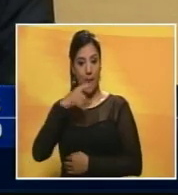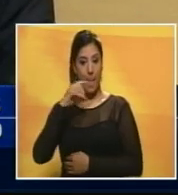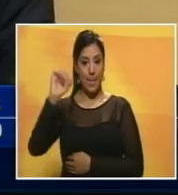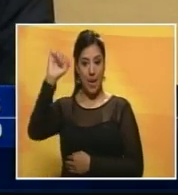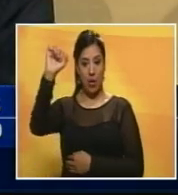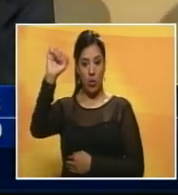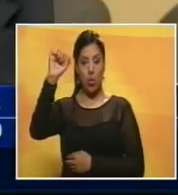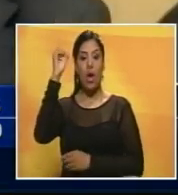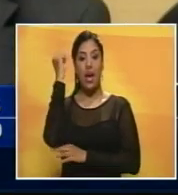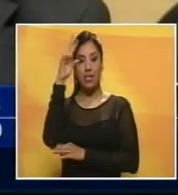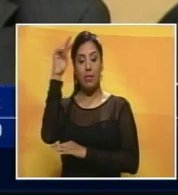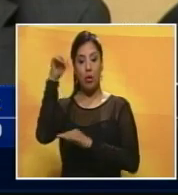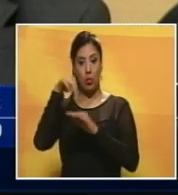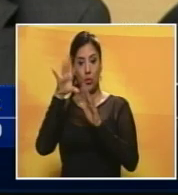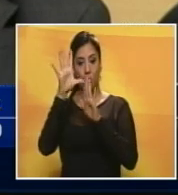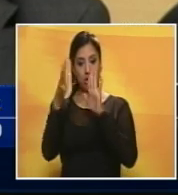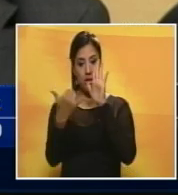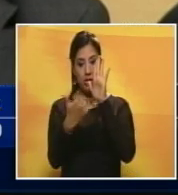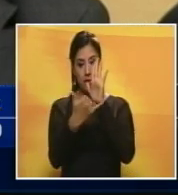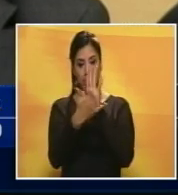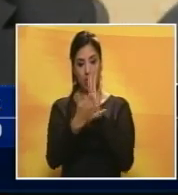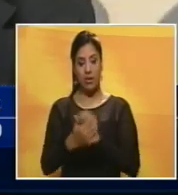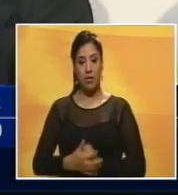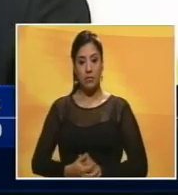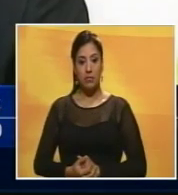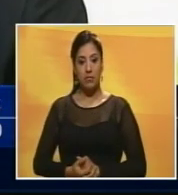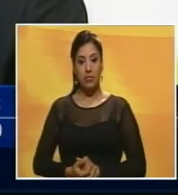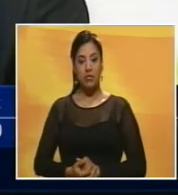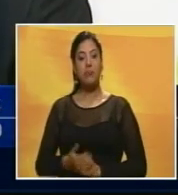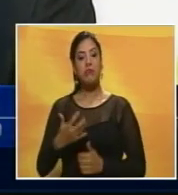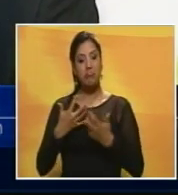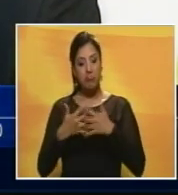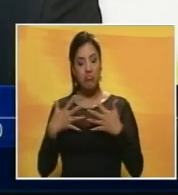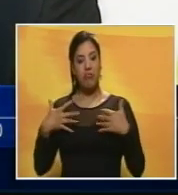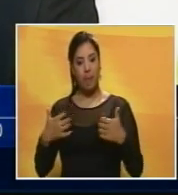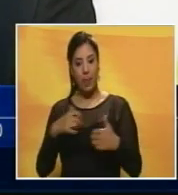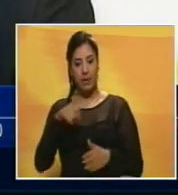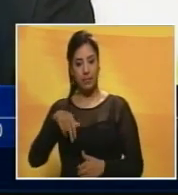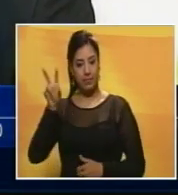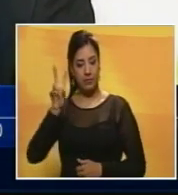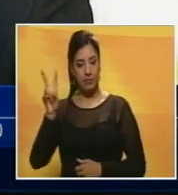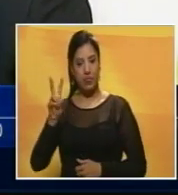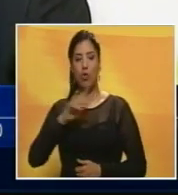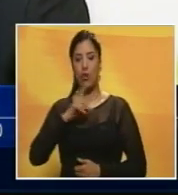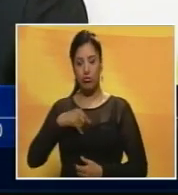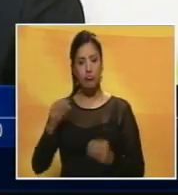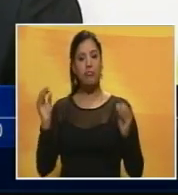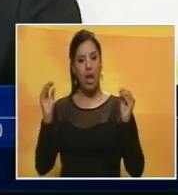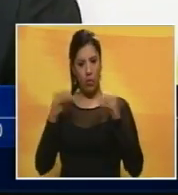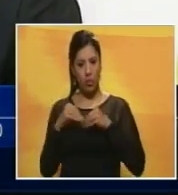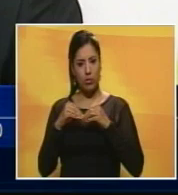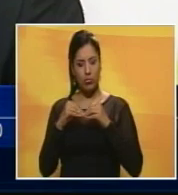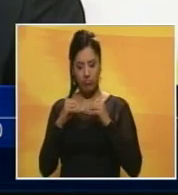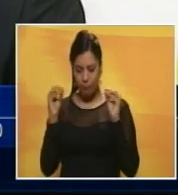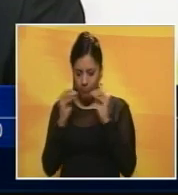Nicolás Maduro a la Asamblea Nacional Constituyente. La Integración Empresarial Bolivariana de Venezuela estamos de acuerdo y creo que por primera